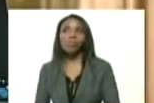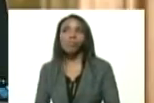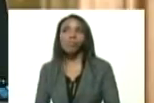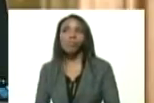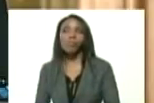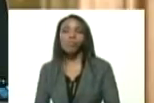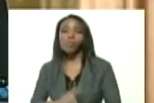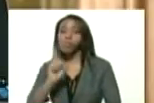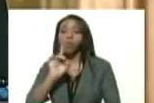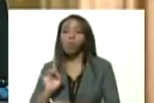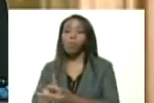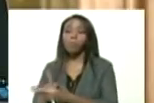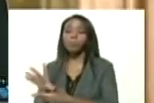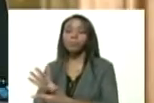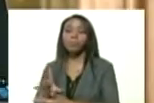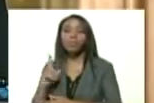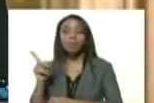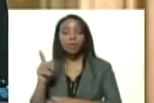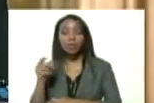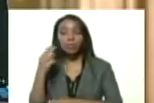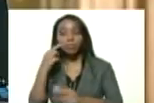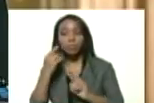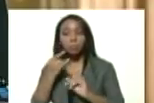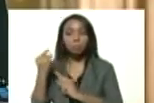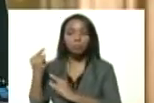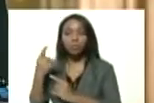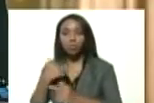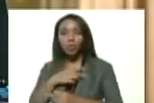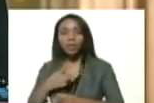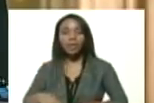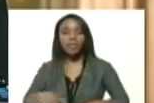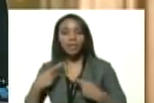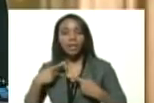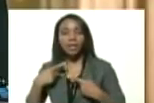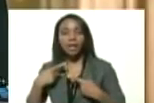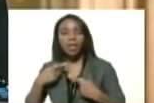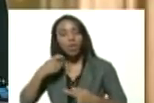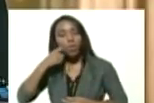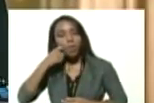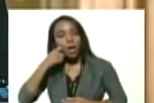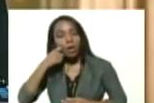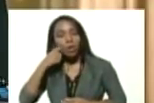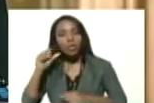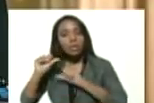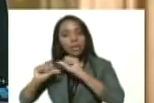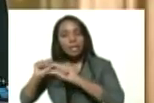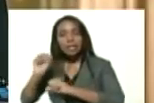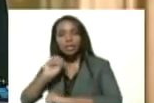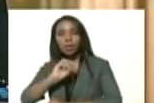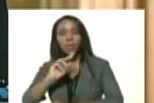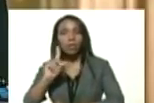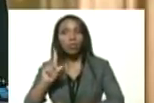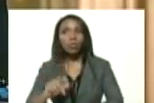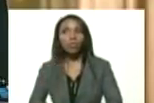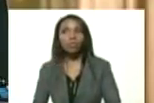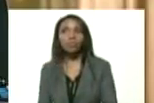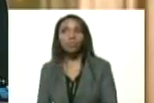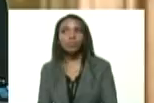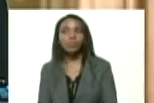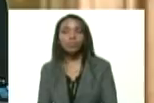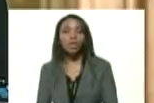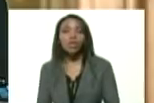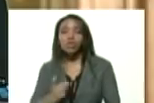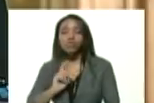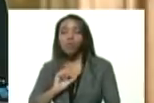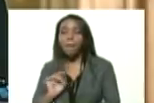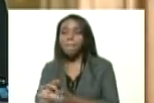no nos van a sacar del centro de nuestra acción de nuestra vida del humanismo del siglo 21 no nos van a